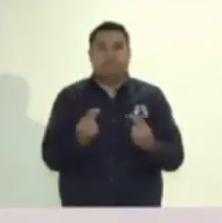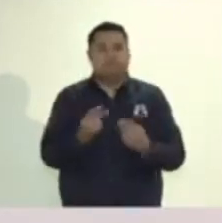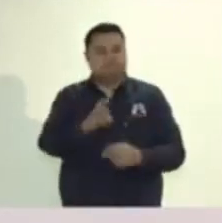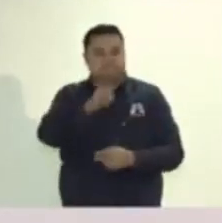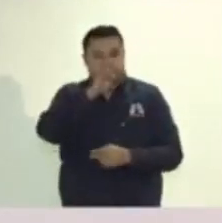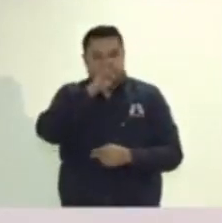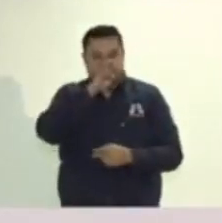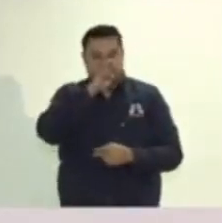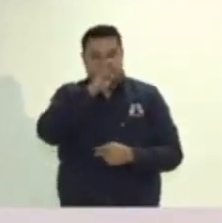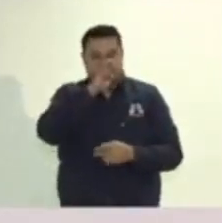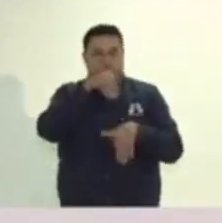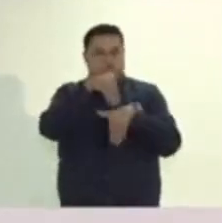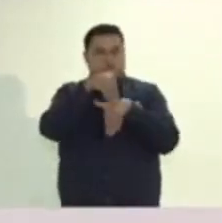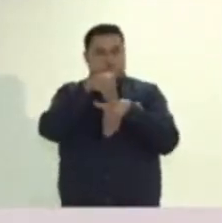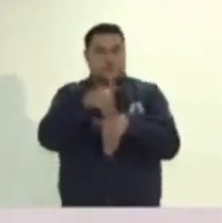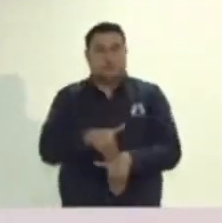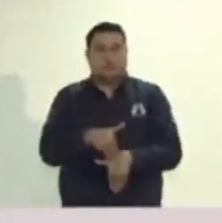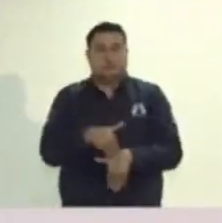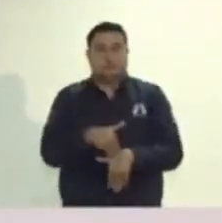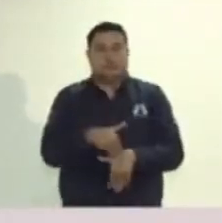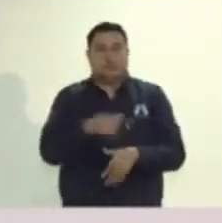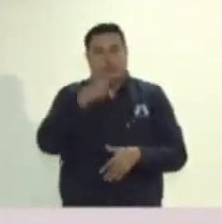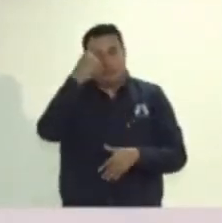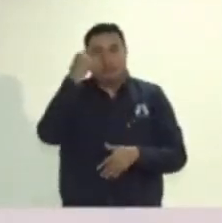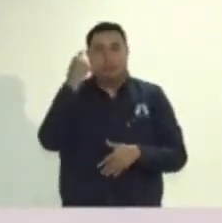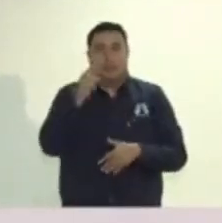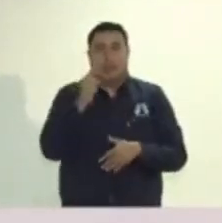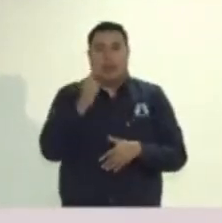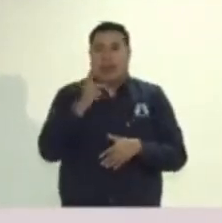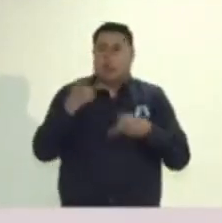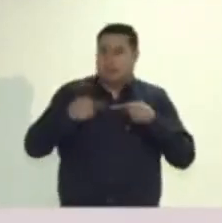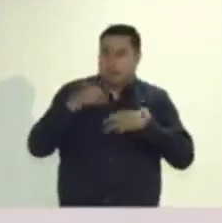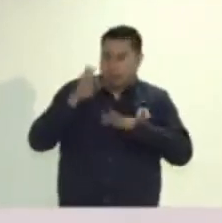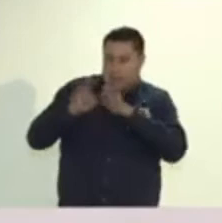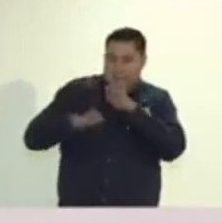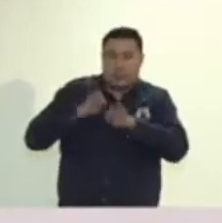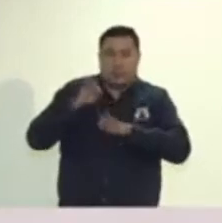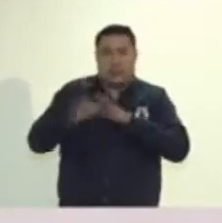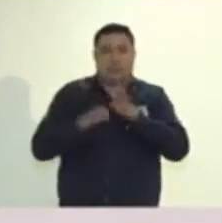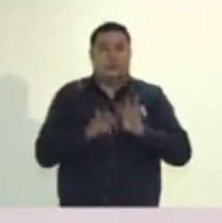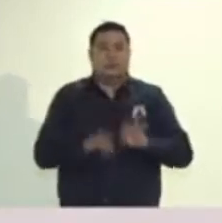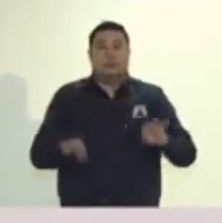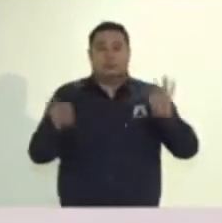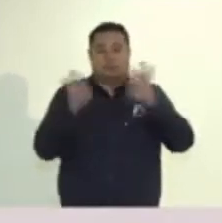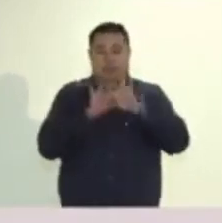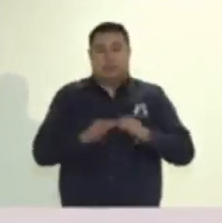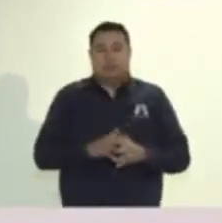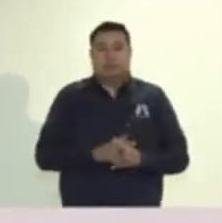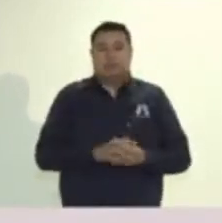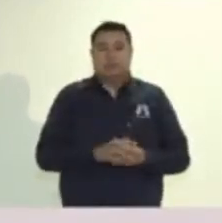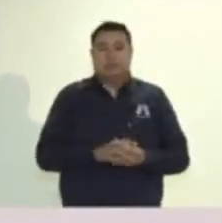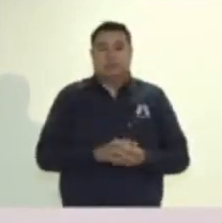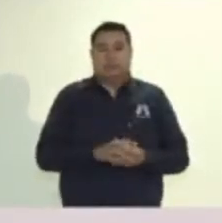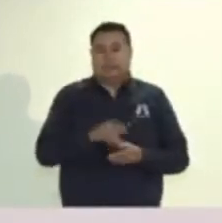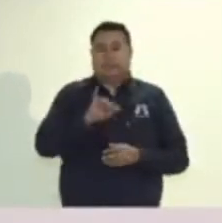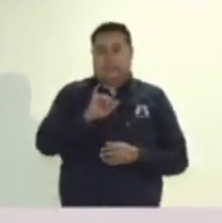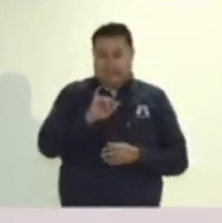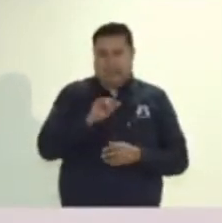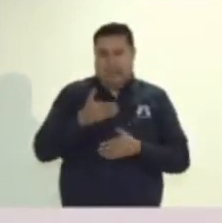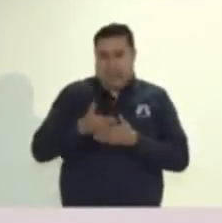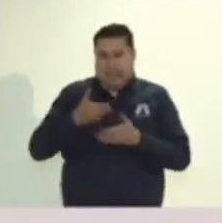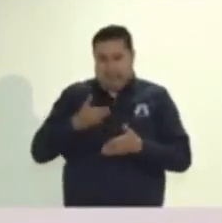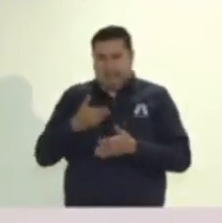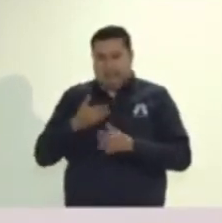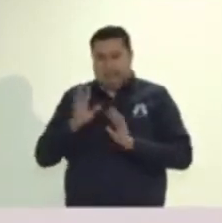estrictas para que podamos atender a la población. Si bien nos estamos preparando, solos no